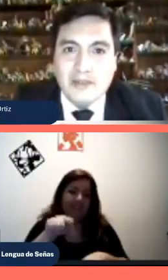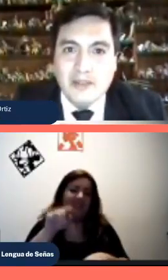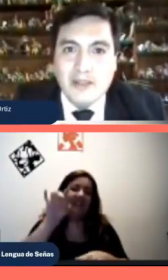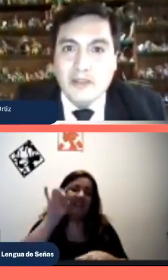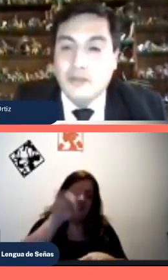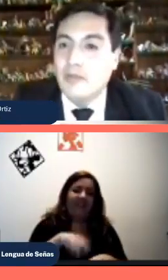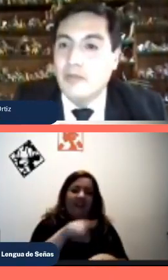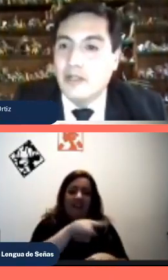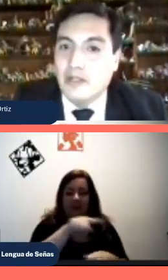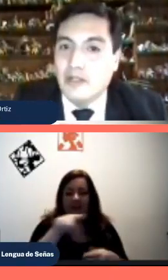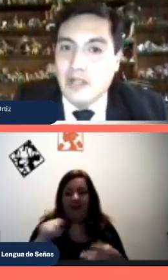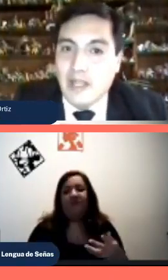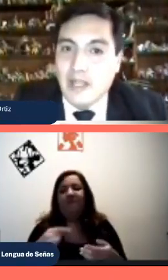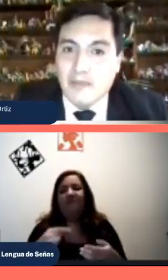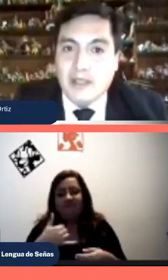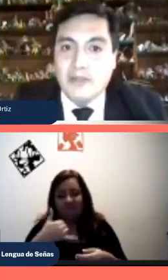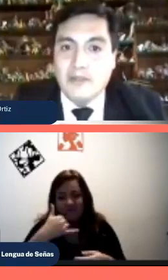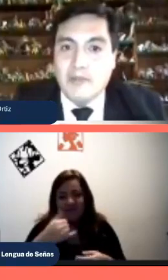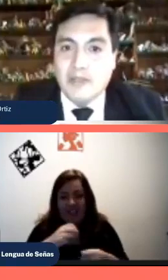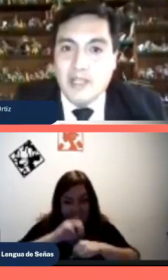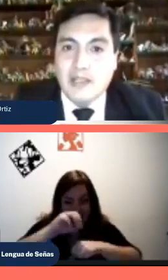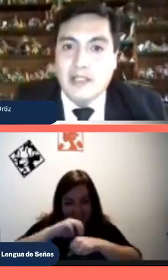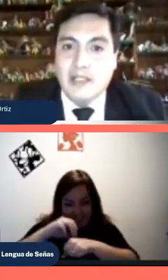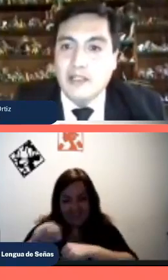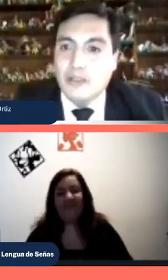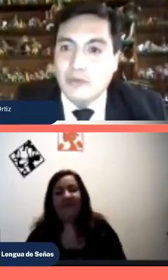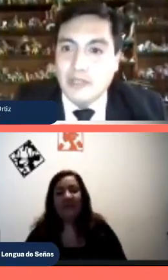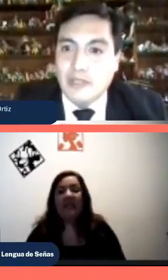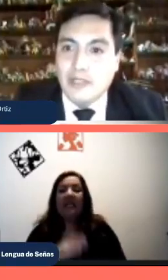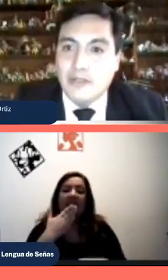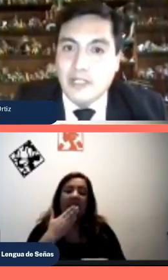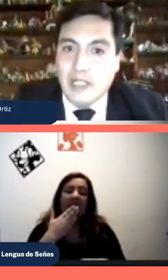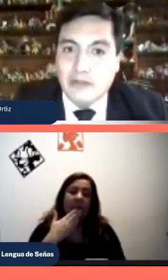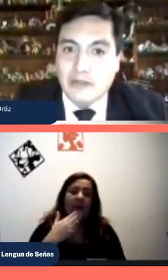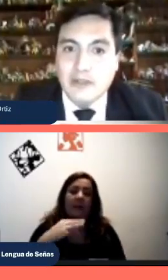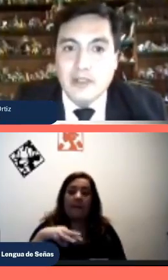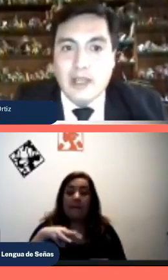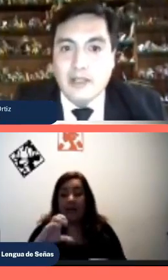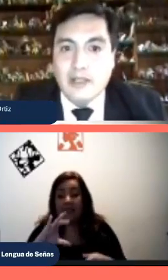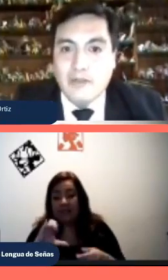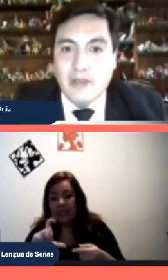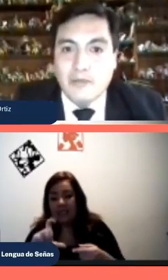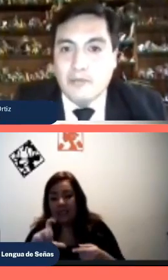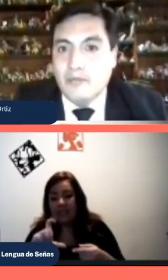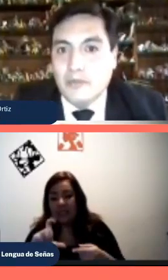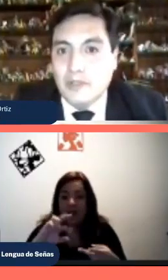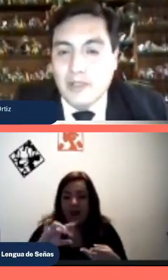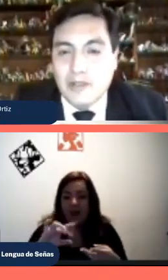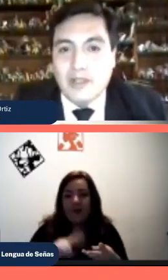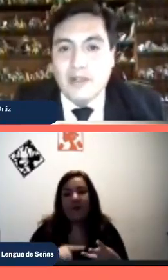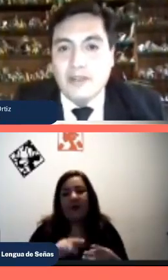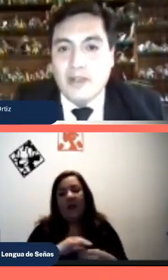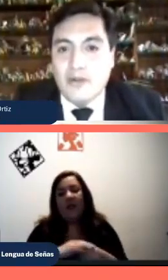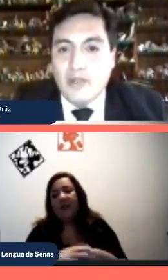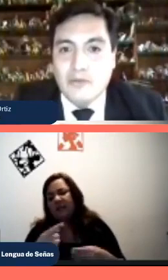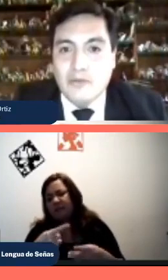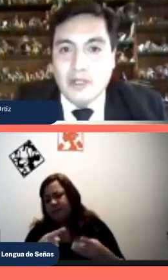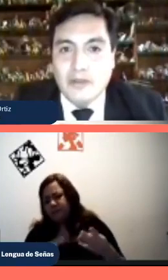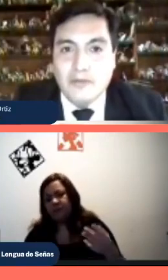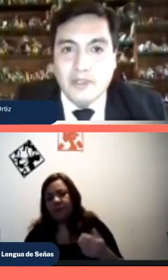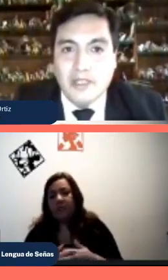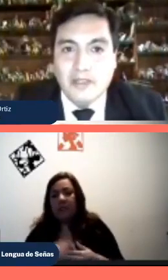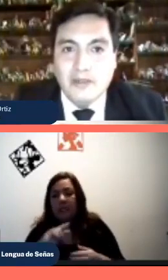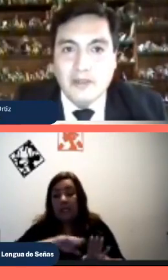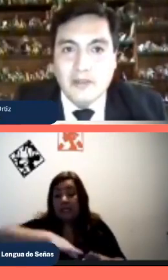Suárez, don Marcelo Lepe, que es el presidente del Instituto Antártico Chileno. Aquí lo vemos, debe ser el Cerro Guido